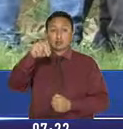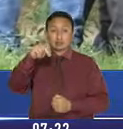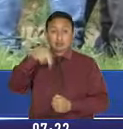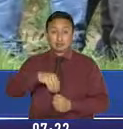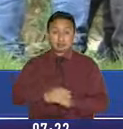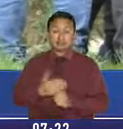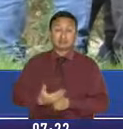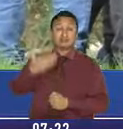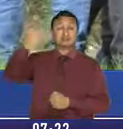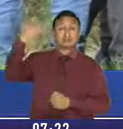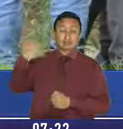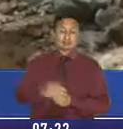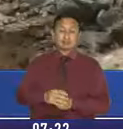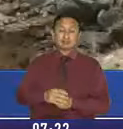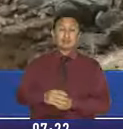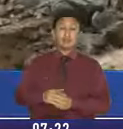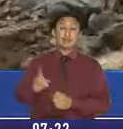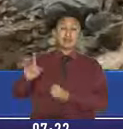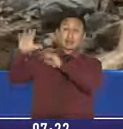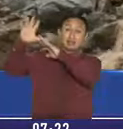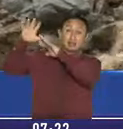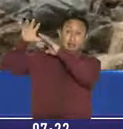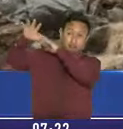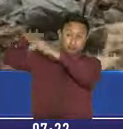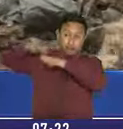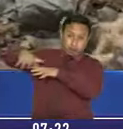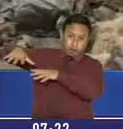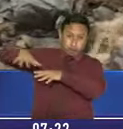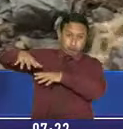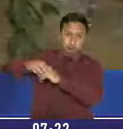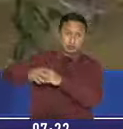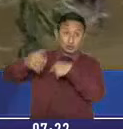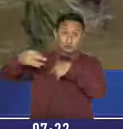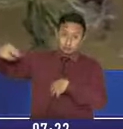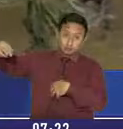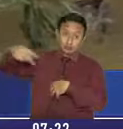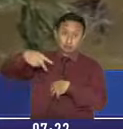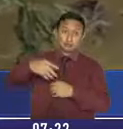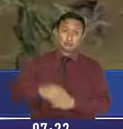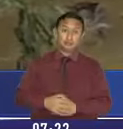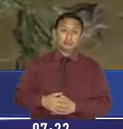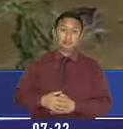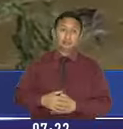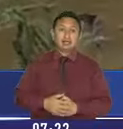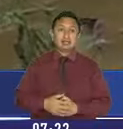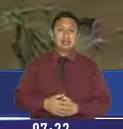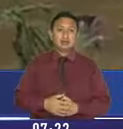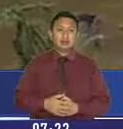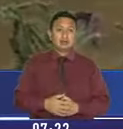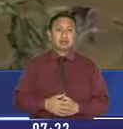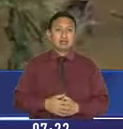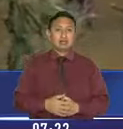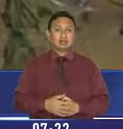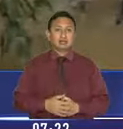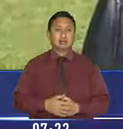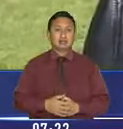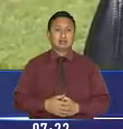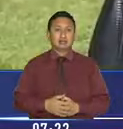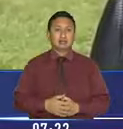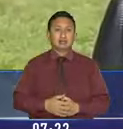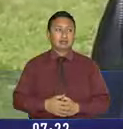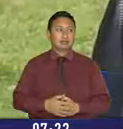de Azuay lo arrastrara cuando cruzaba en un vehículo por el lugar del deslizamiento junto con un amigo. Él se encontraba en el vehículo, él es uno